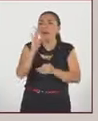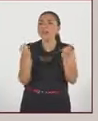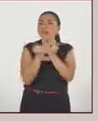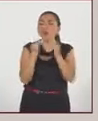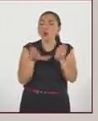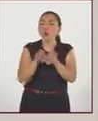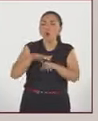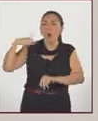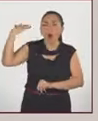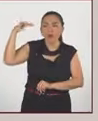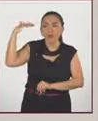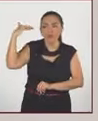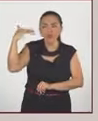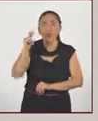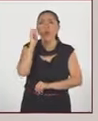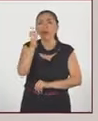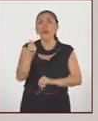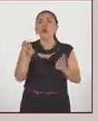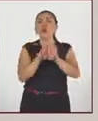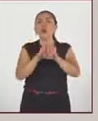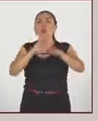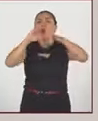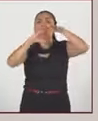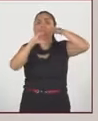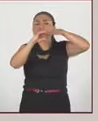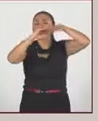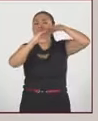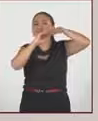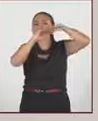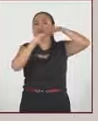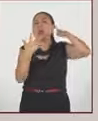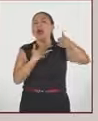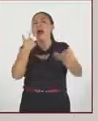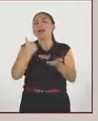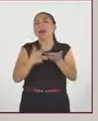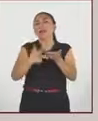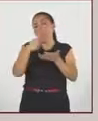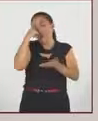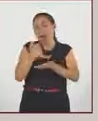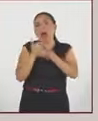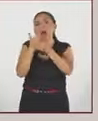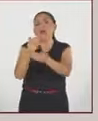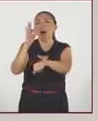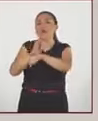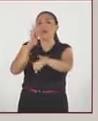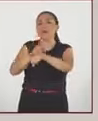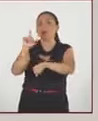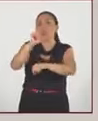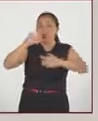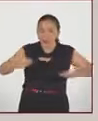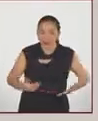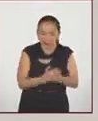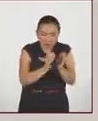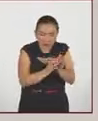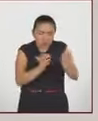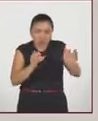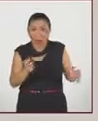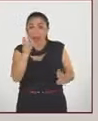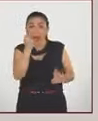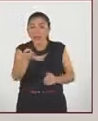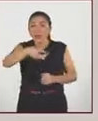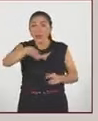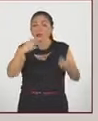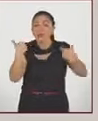adulto. Ajá, que es un cojinete graso que sirve de protección en los primeros años de vida. Ajá, y es aquí donde el docente pues también